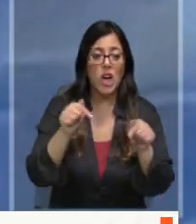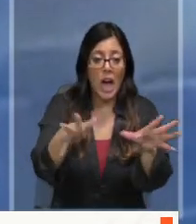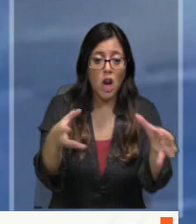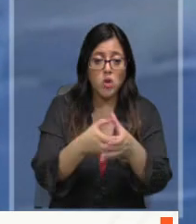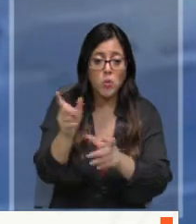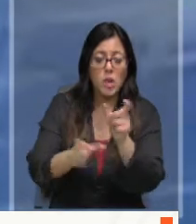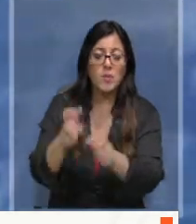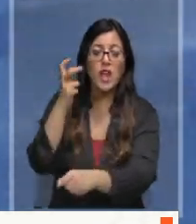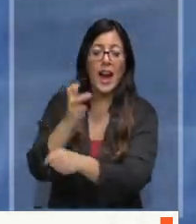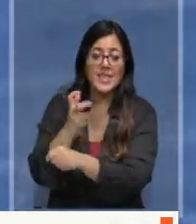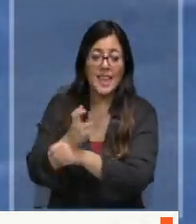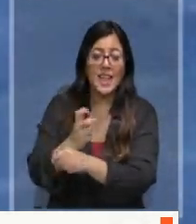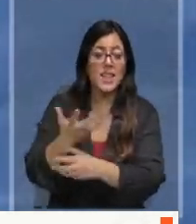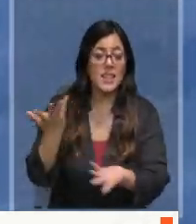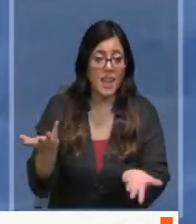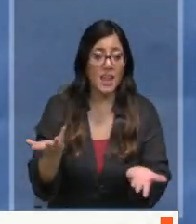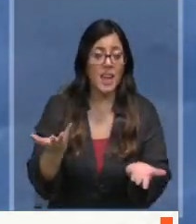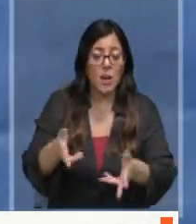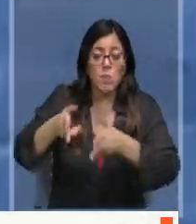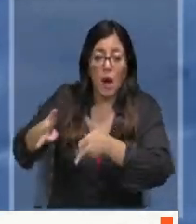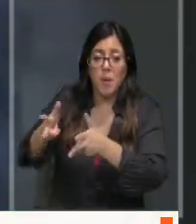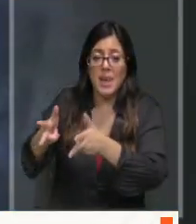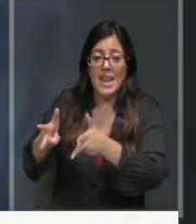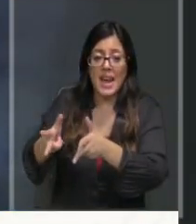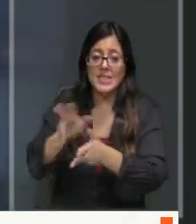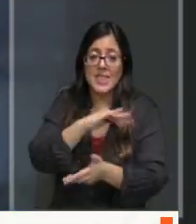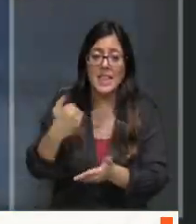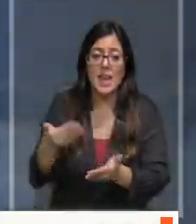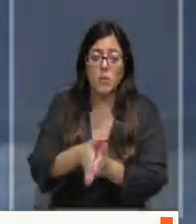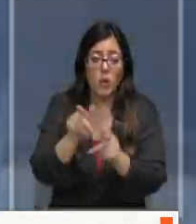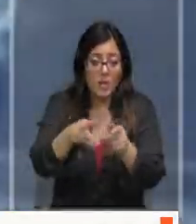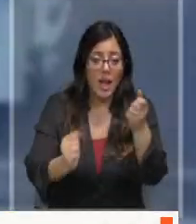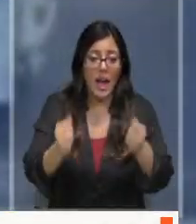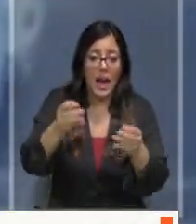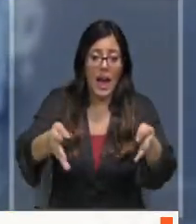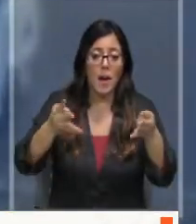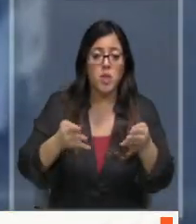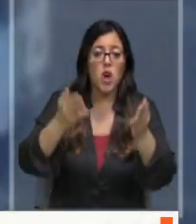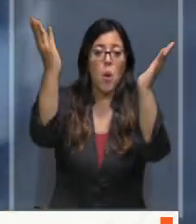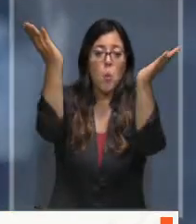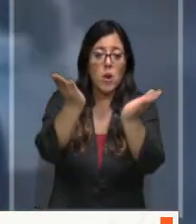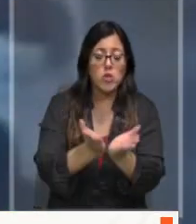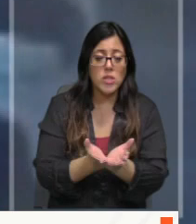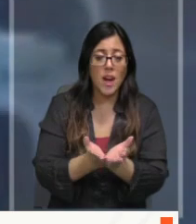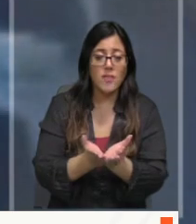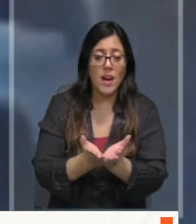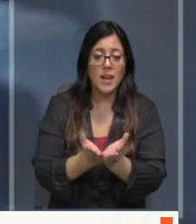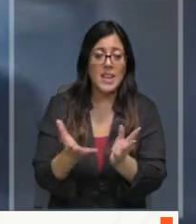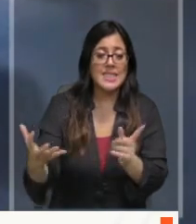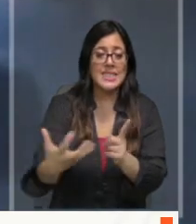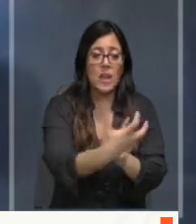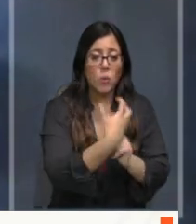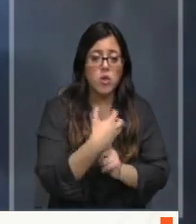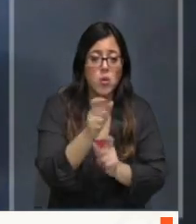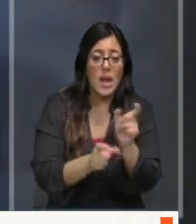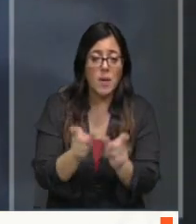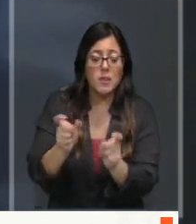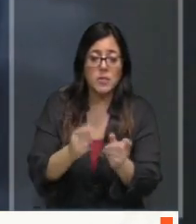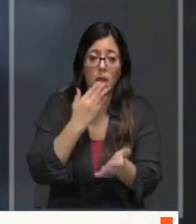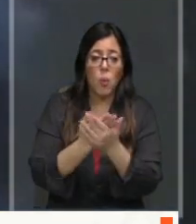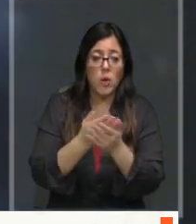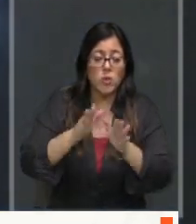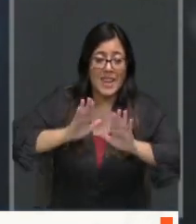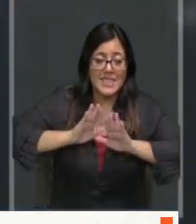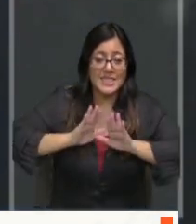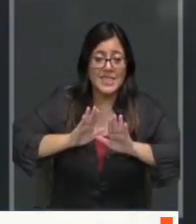de asaltantes que robó, bajo amenazas de muerte, este camión en Huechuraba. Secuestró a sus ocupantes y cuando llegaban a